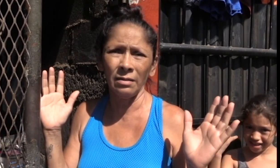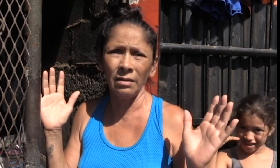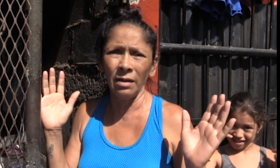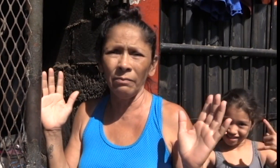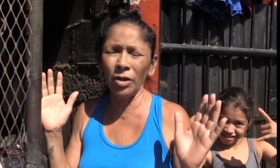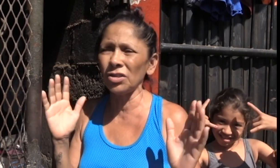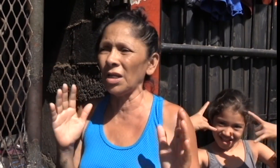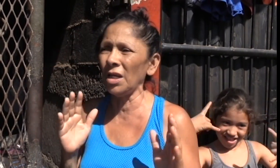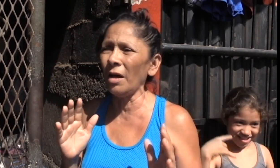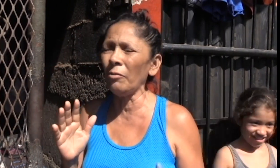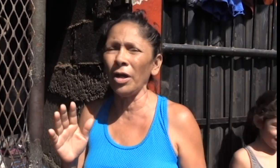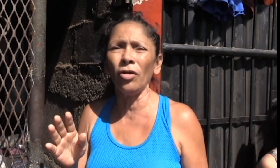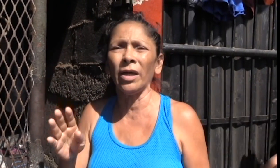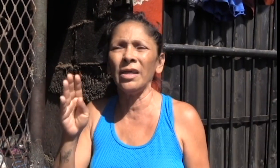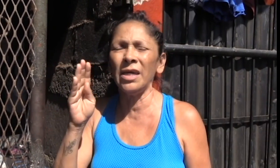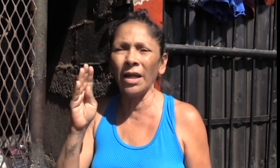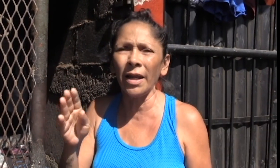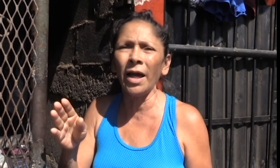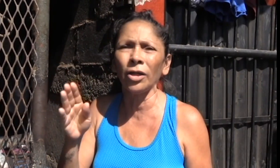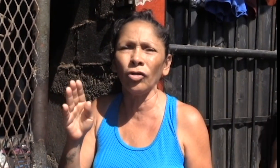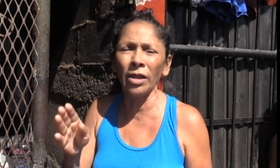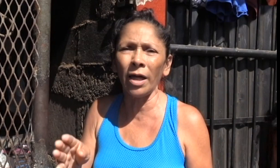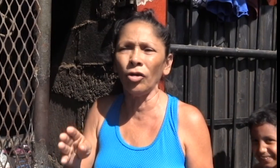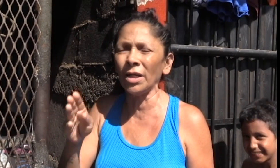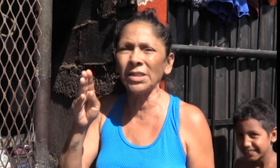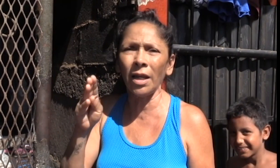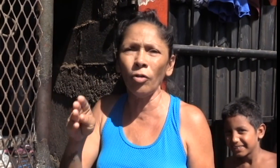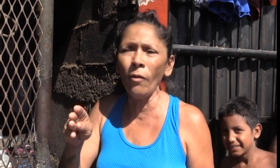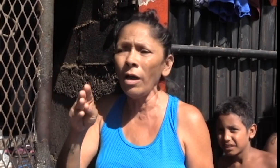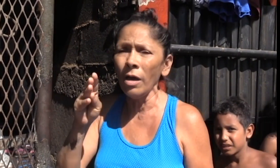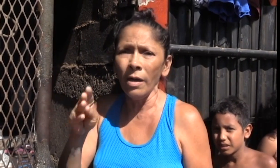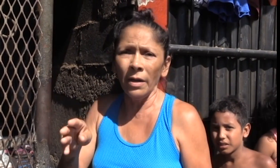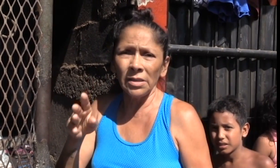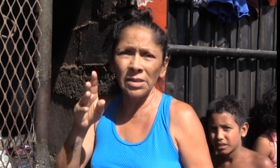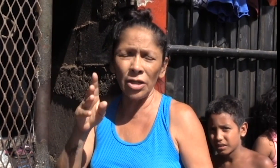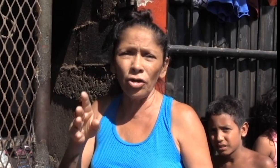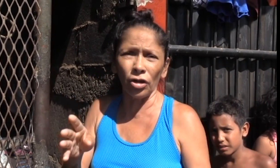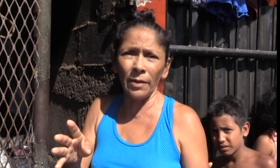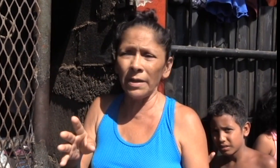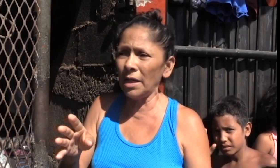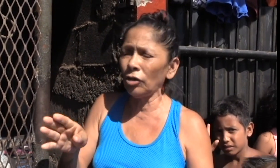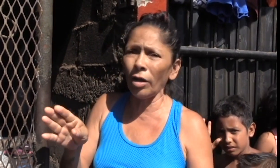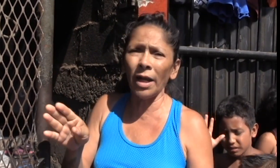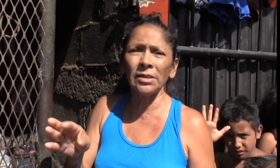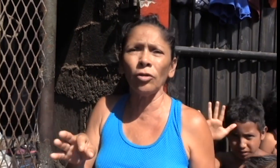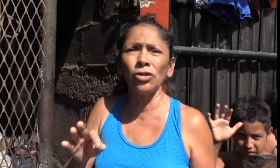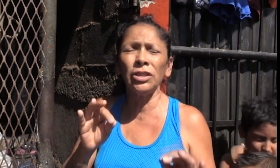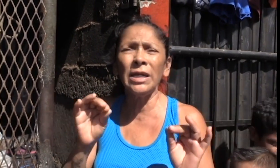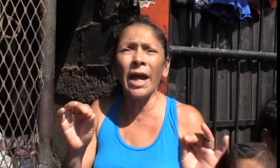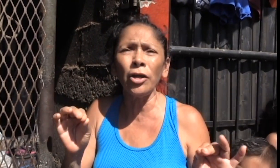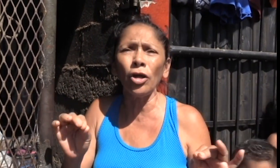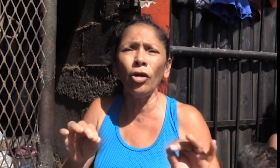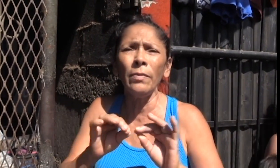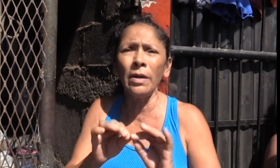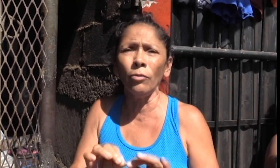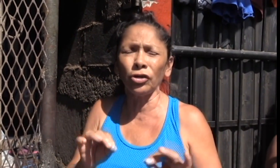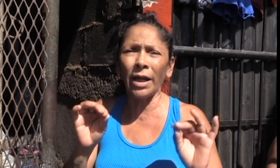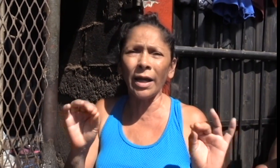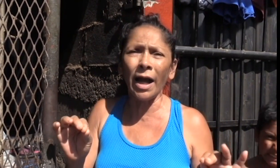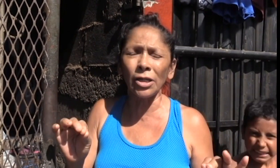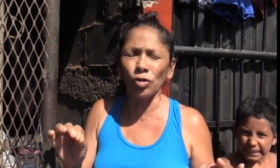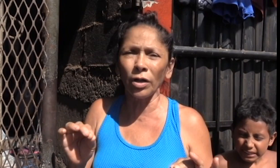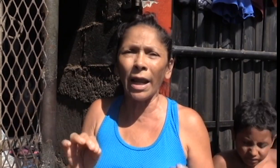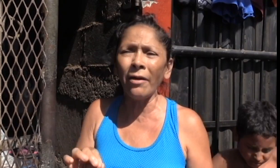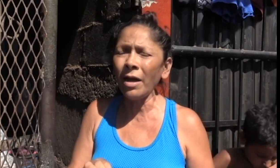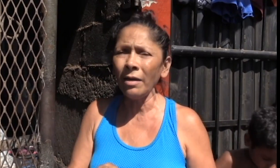pertenece. Pero sería bueno que dijeran las autoridades, no que sale un señor de ministro de la Salud diario lo mismo,